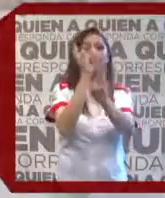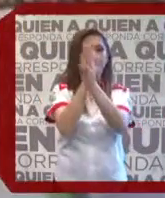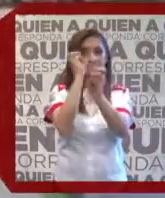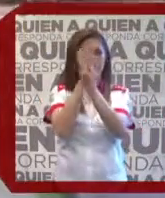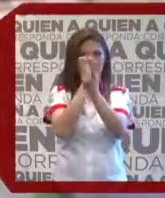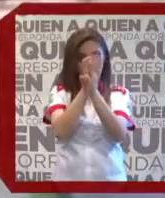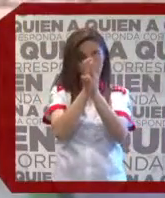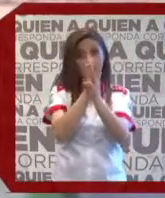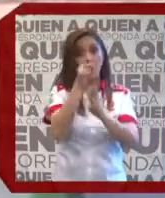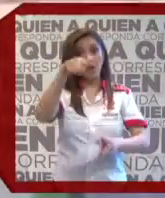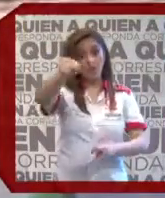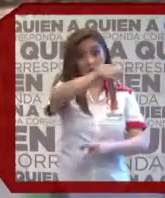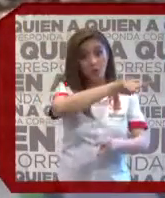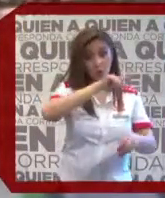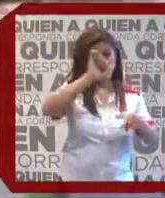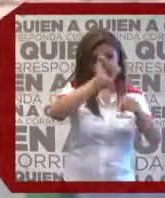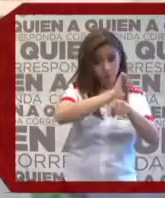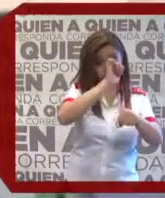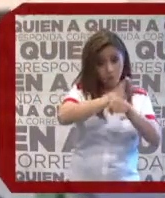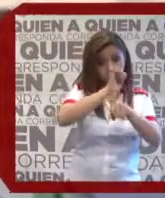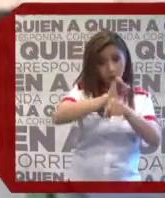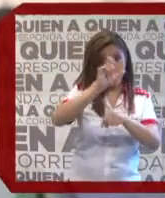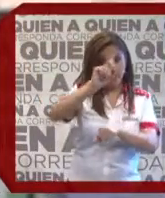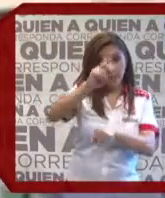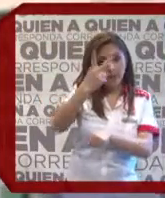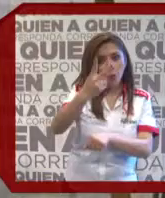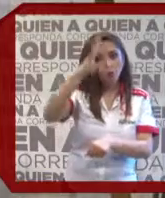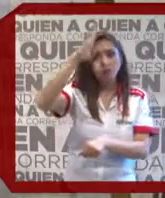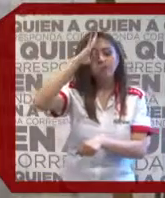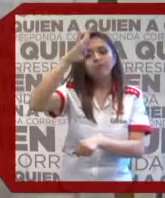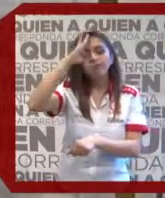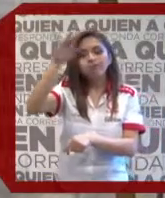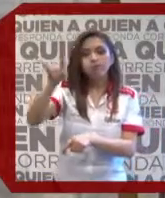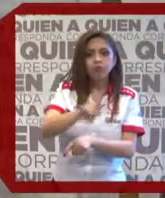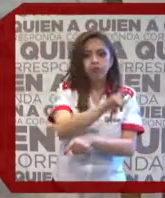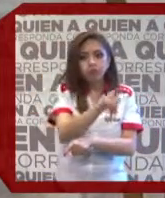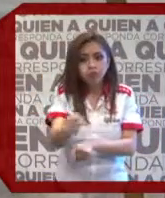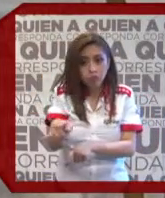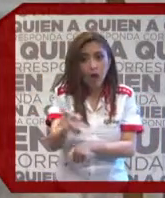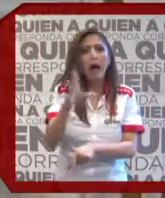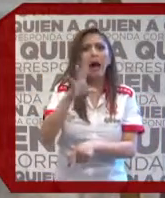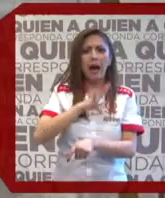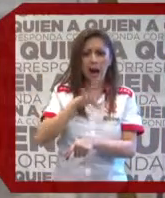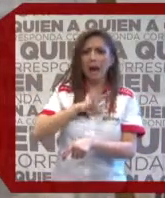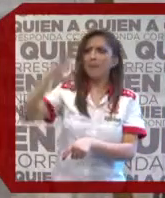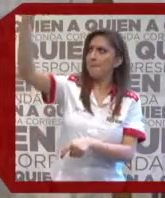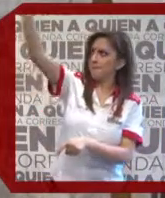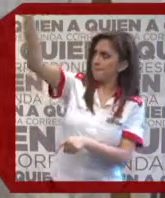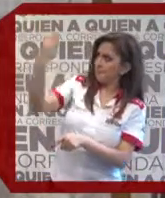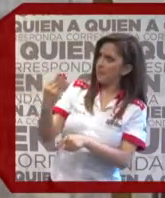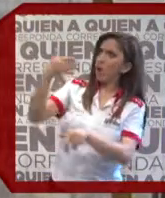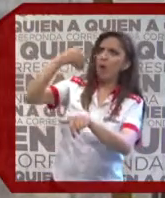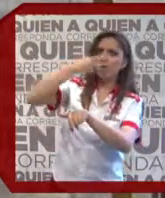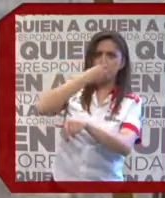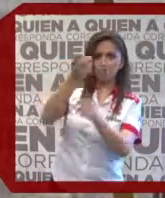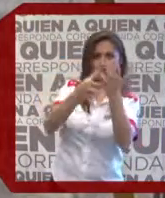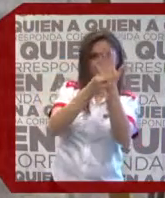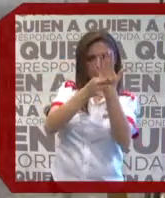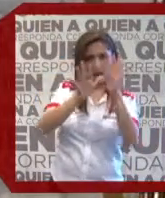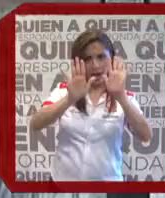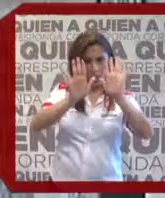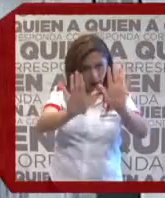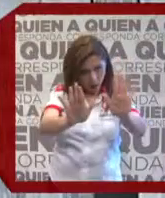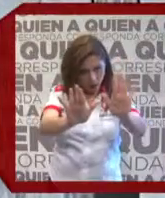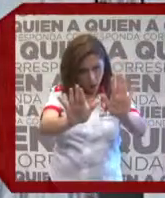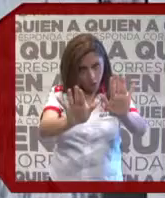los coches que transitan por la 32 Poniente son demasiados. Y aunque hay una banderola de alto en la esquina de la 32 Poniente y Héroe de